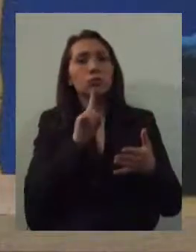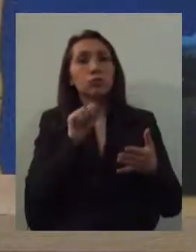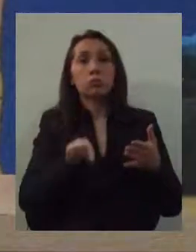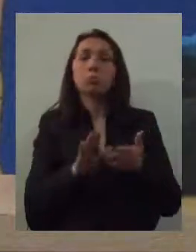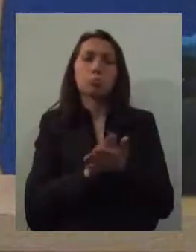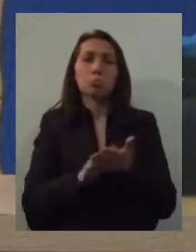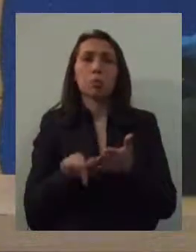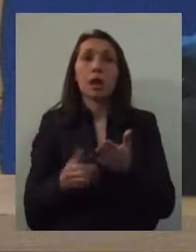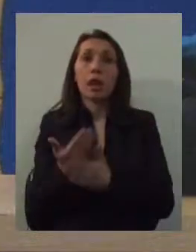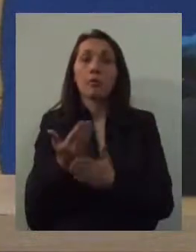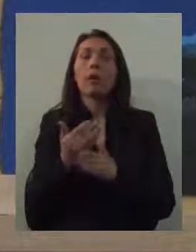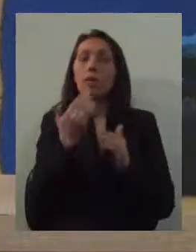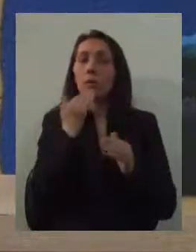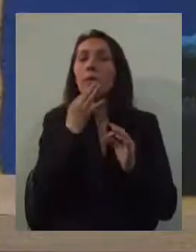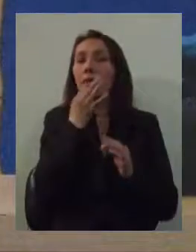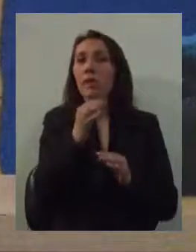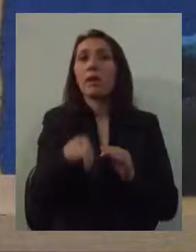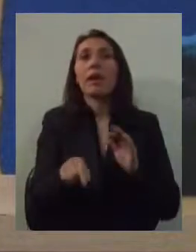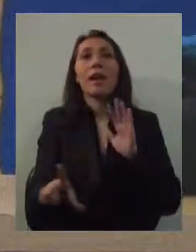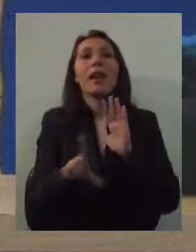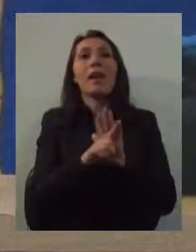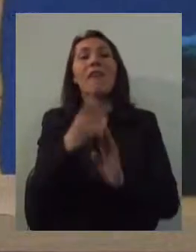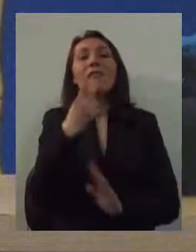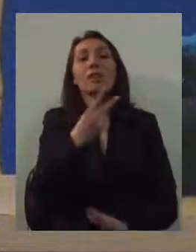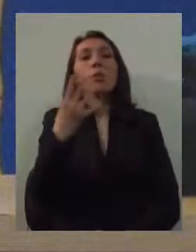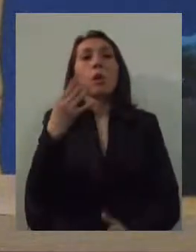mañana también se hizo referencia a esta ley, la